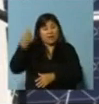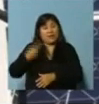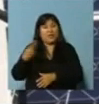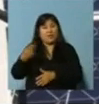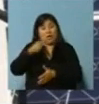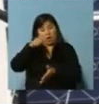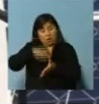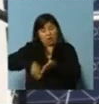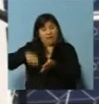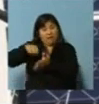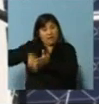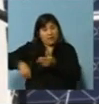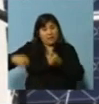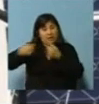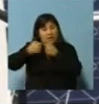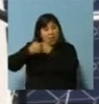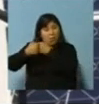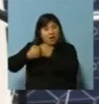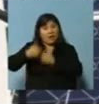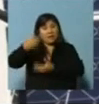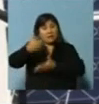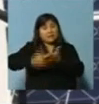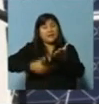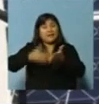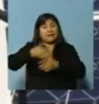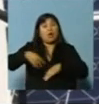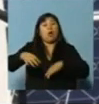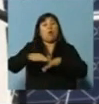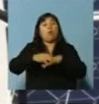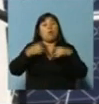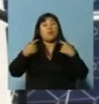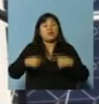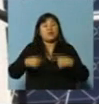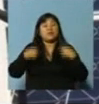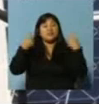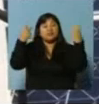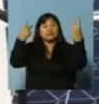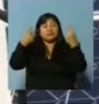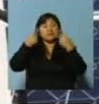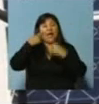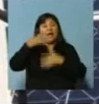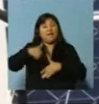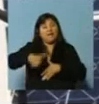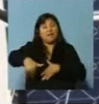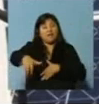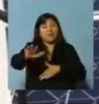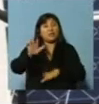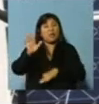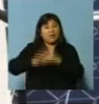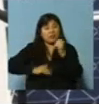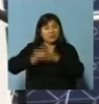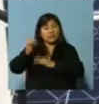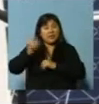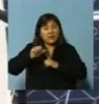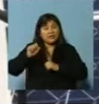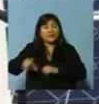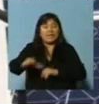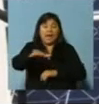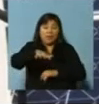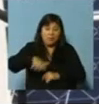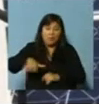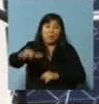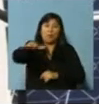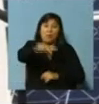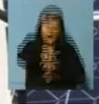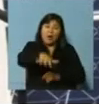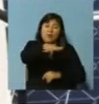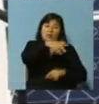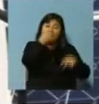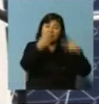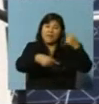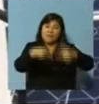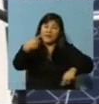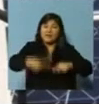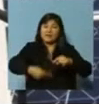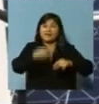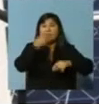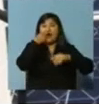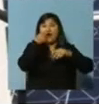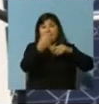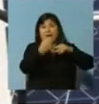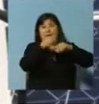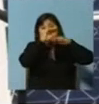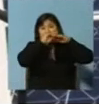el compromiso de encarar el desafío de convertir pueblos que tenían